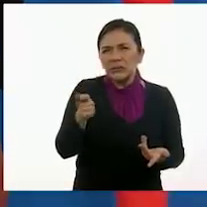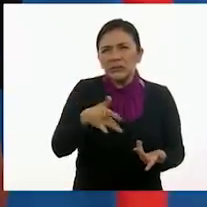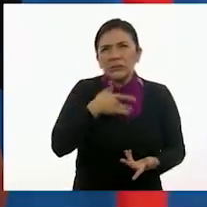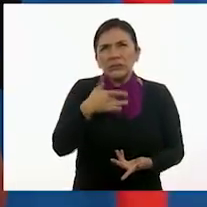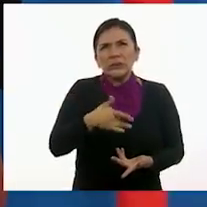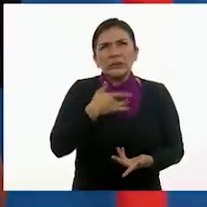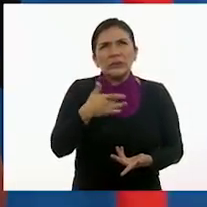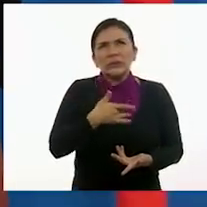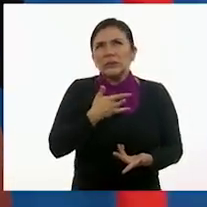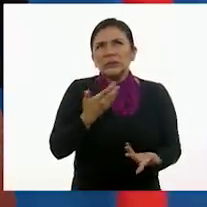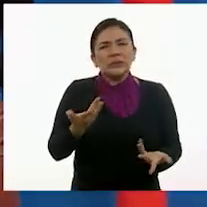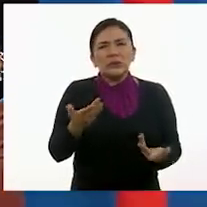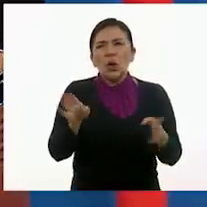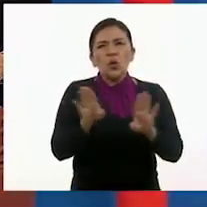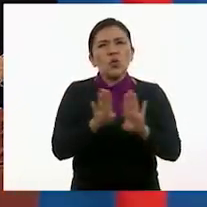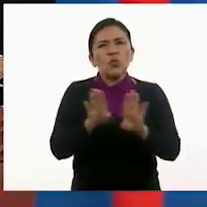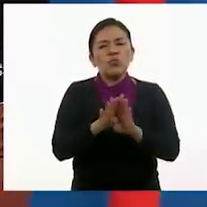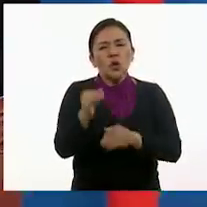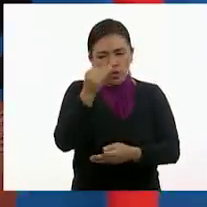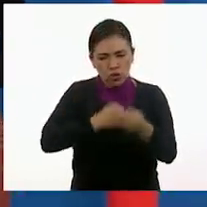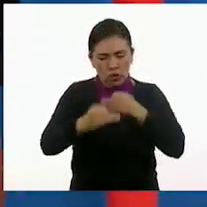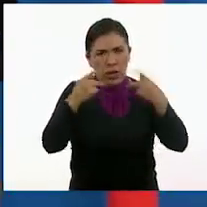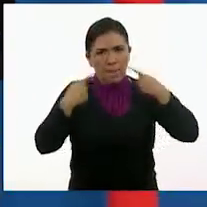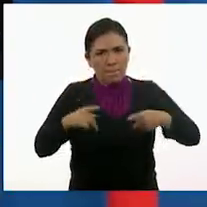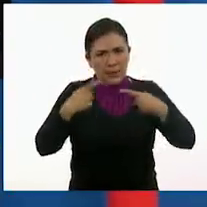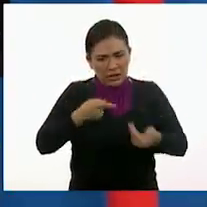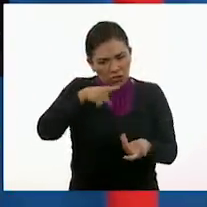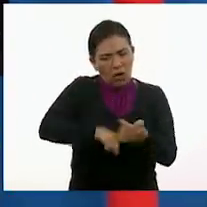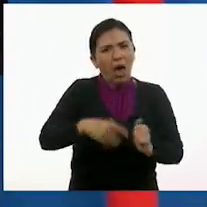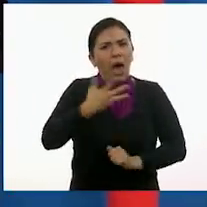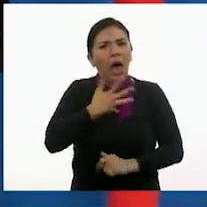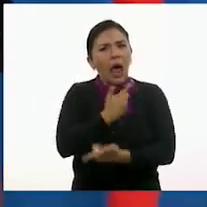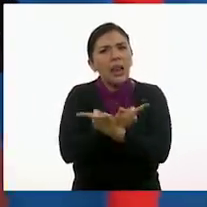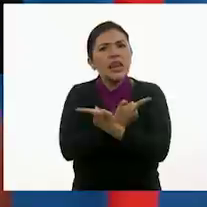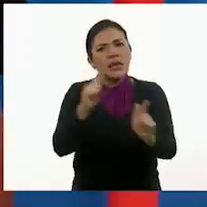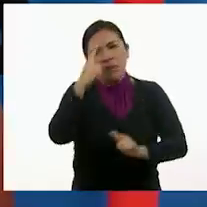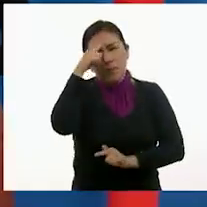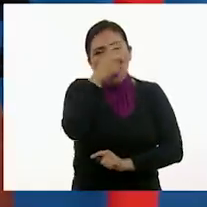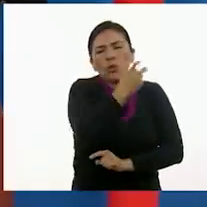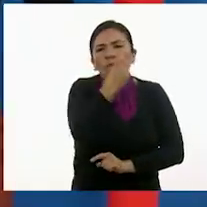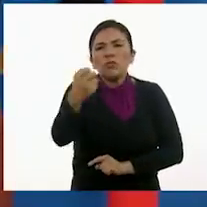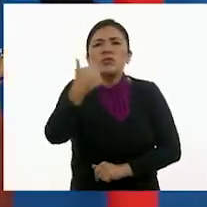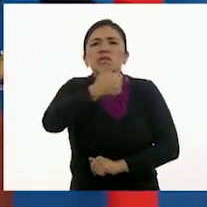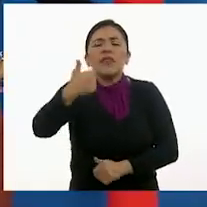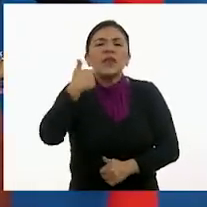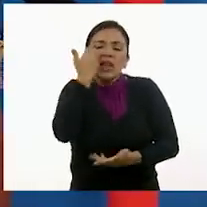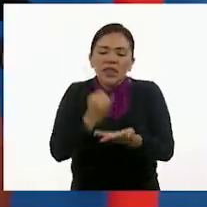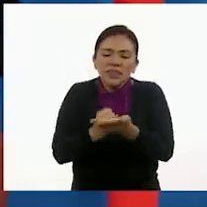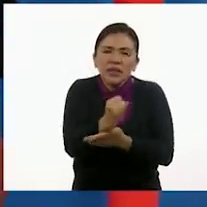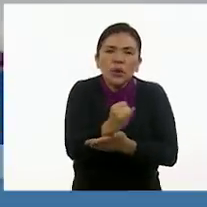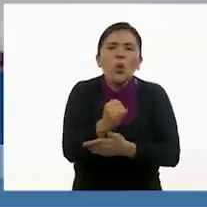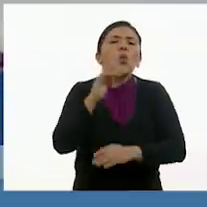definir con el concepto, ¿verdad? Pero ¿será que tenemos la libertad de decidir qué queremos hacer?